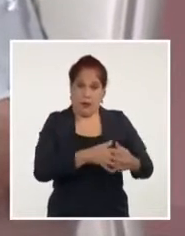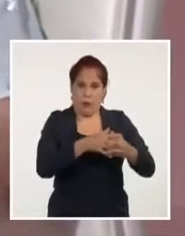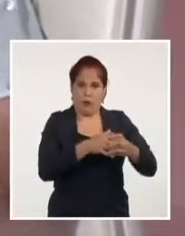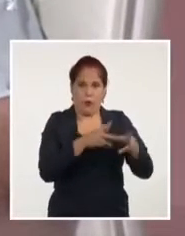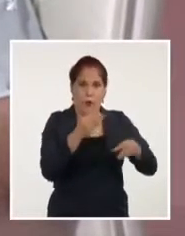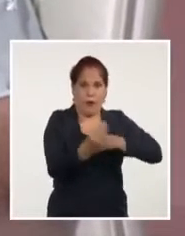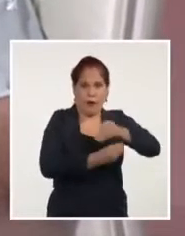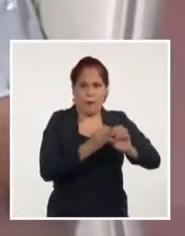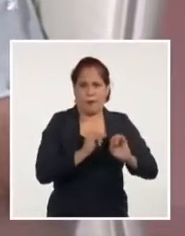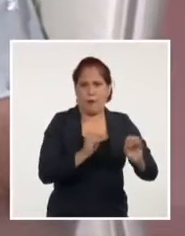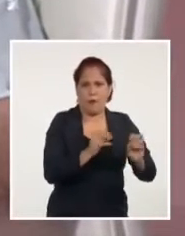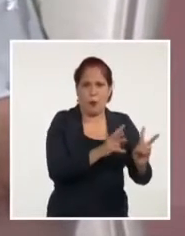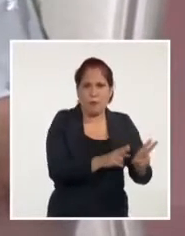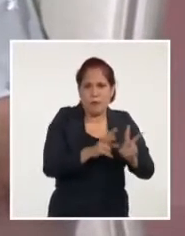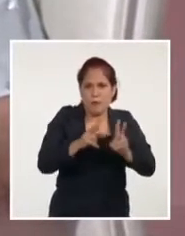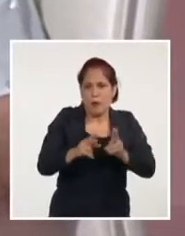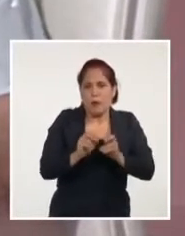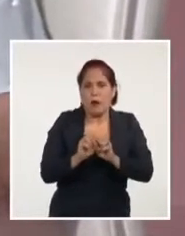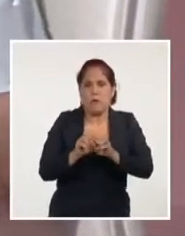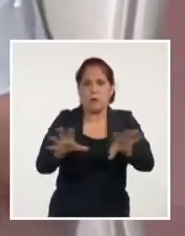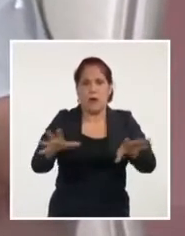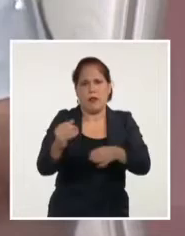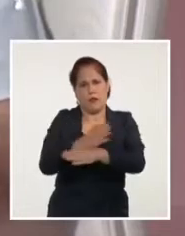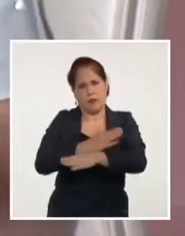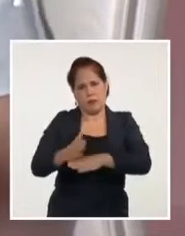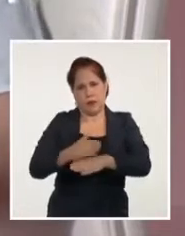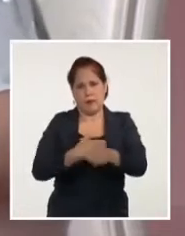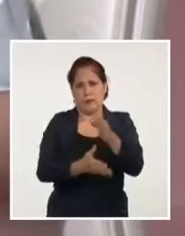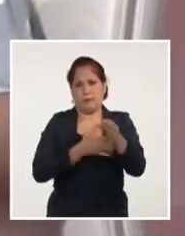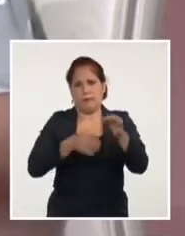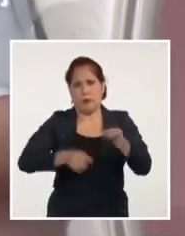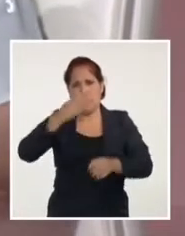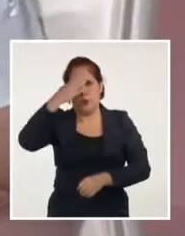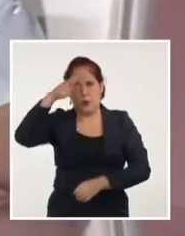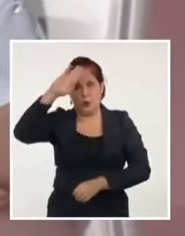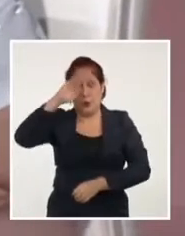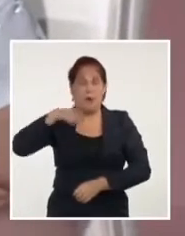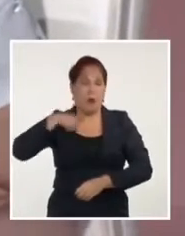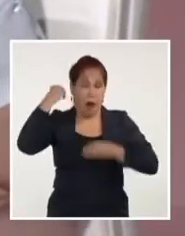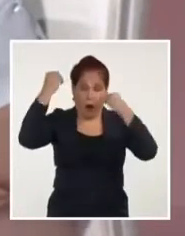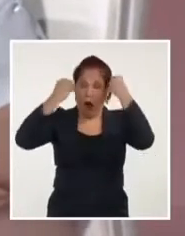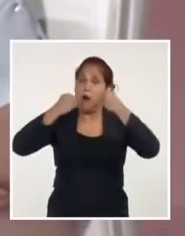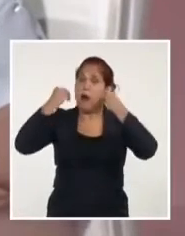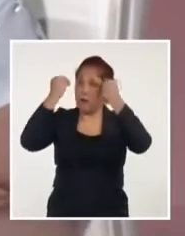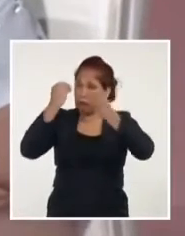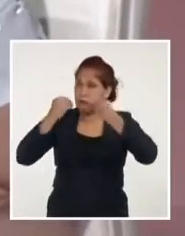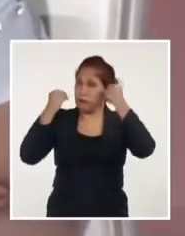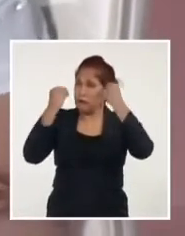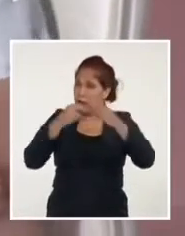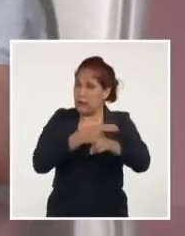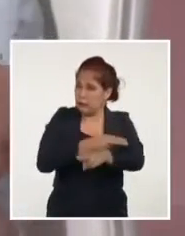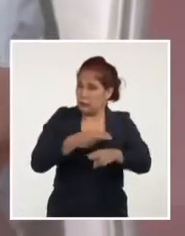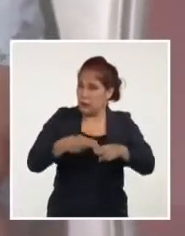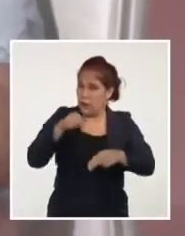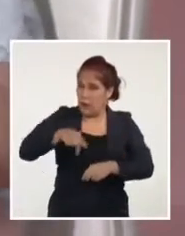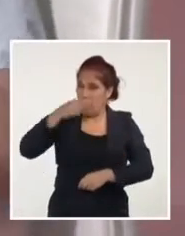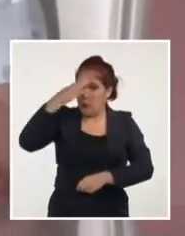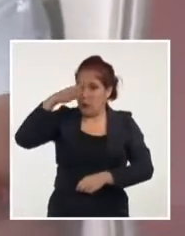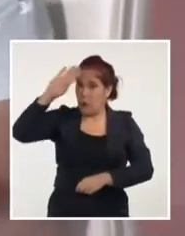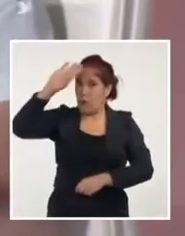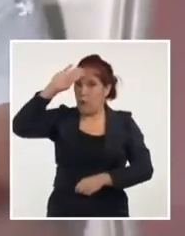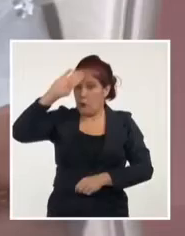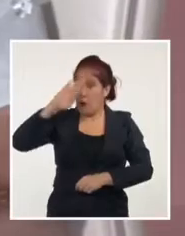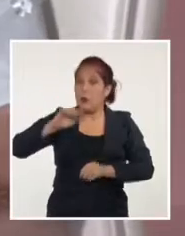yo he estado analizando los sucesos. Digo con total propiedad que a